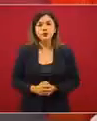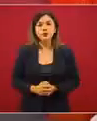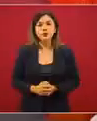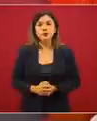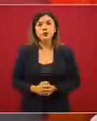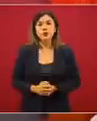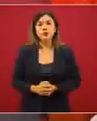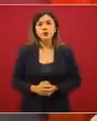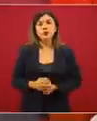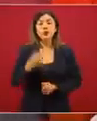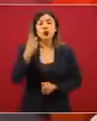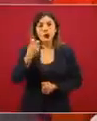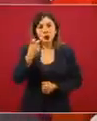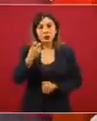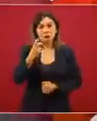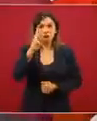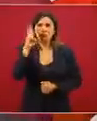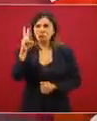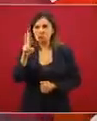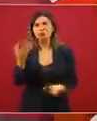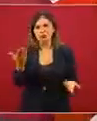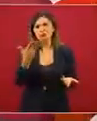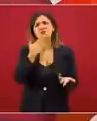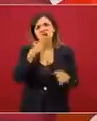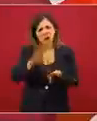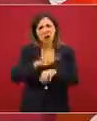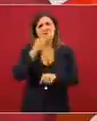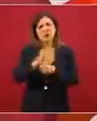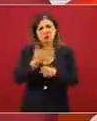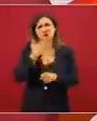hasta cierto punto alentador porque